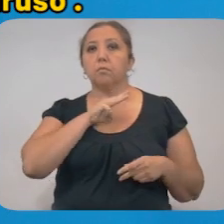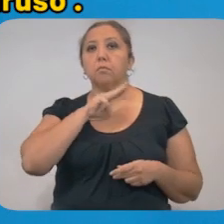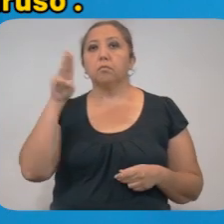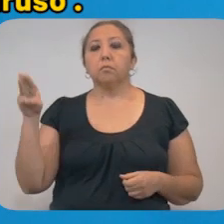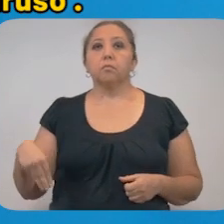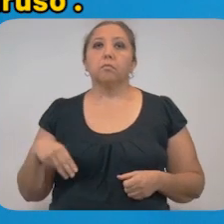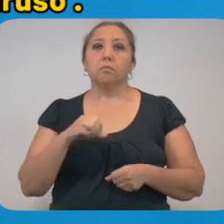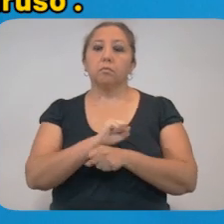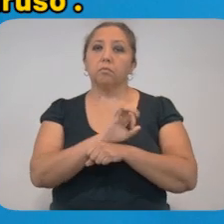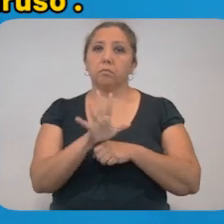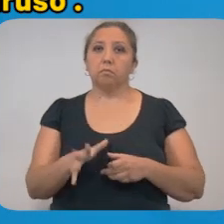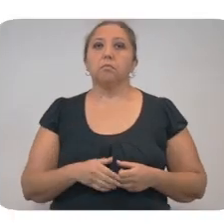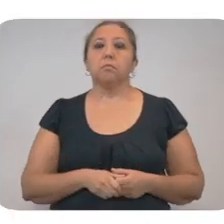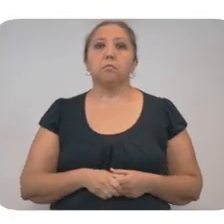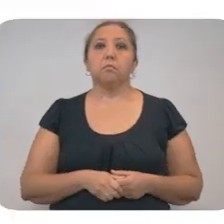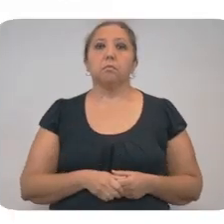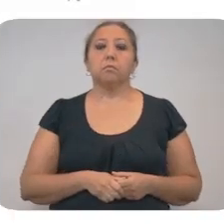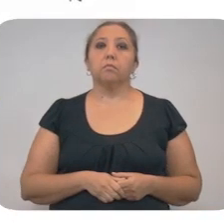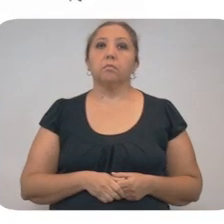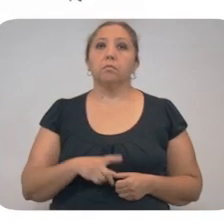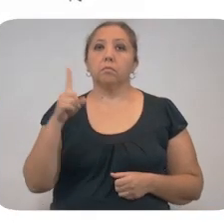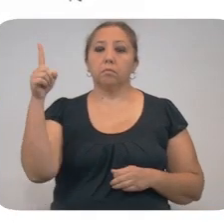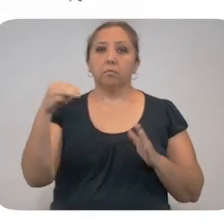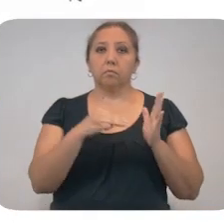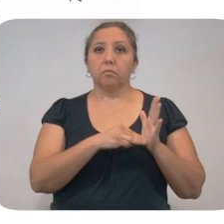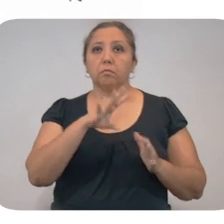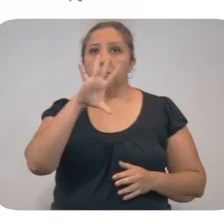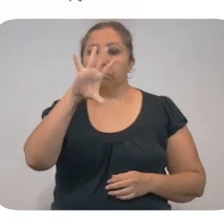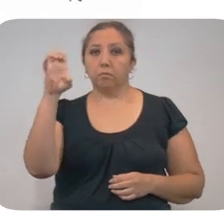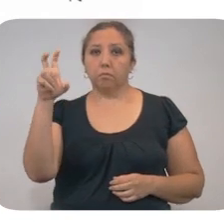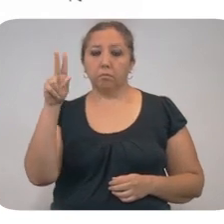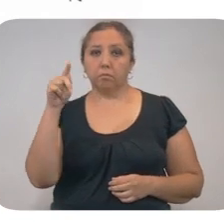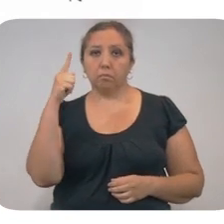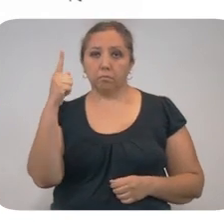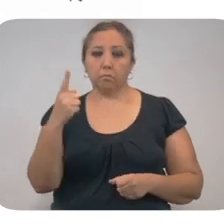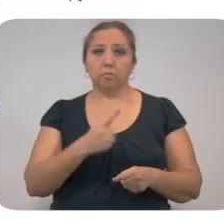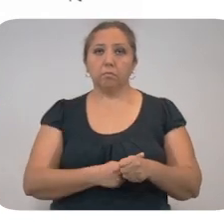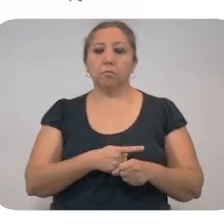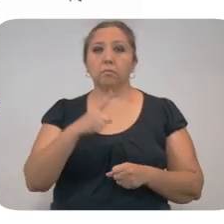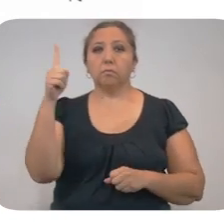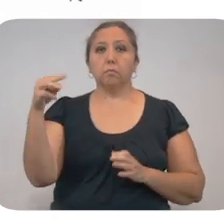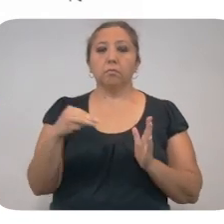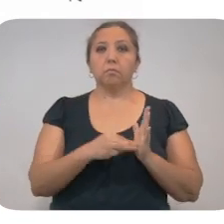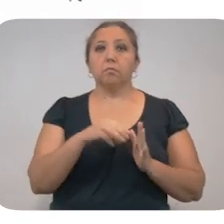fallecidas a causa del coronavirus. De los 1,581 casos confirmados,